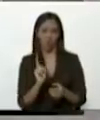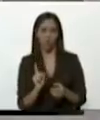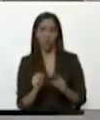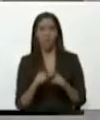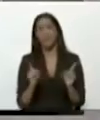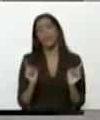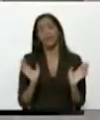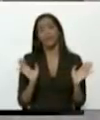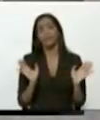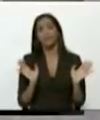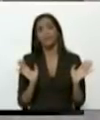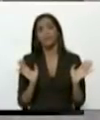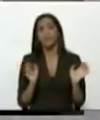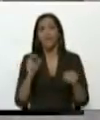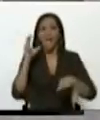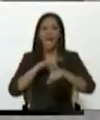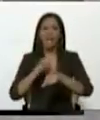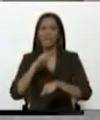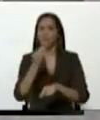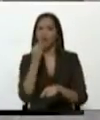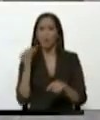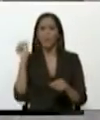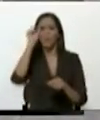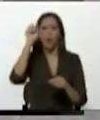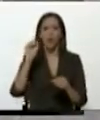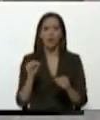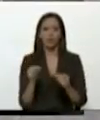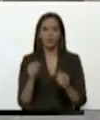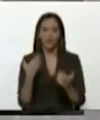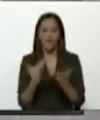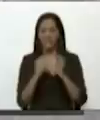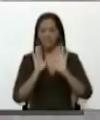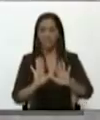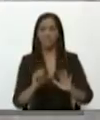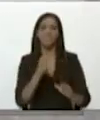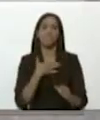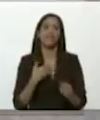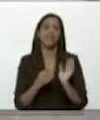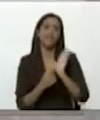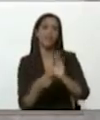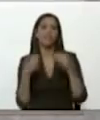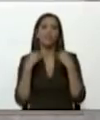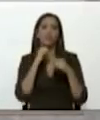Pero bueno, águila no caza mosca y dejamos eso hasta ahí. Si él quiere que saque su historia.